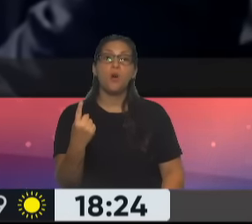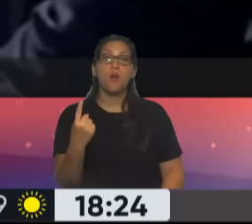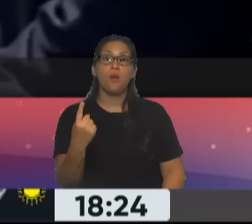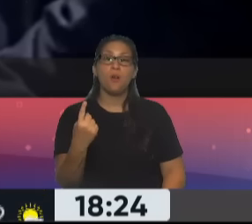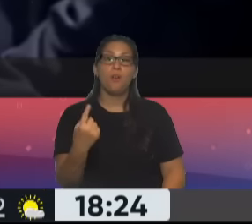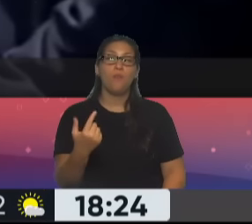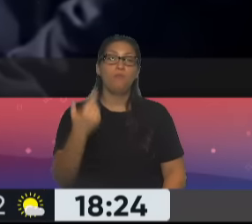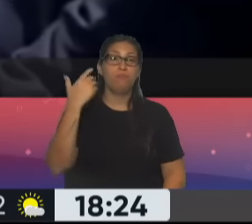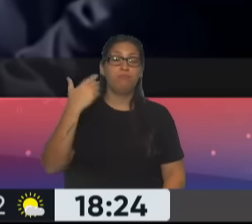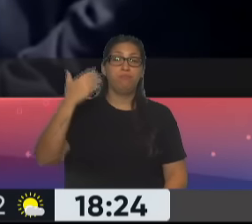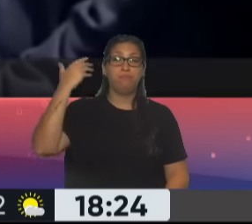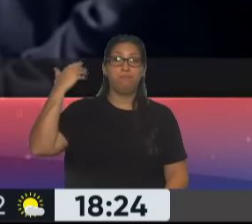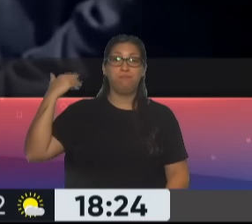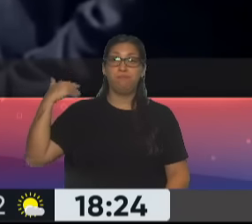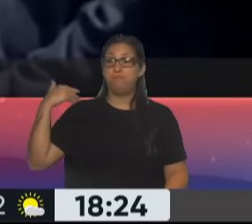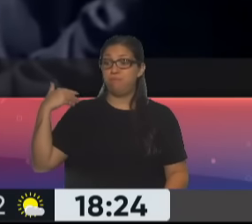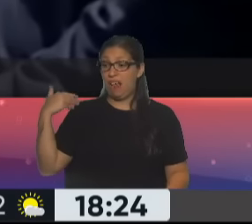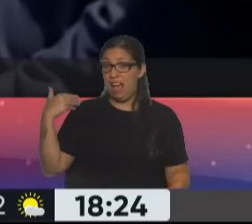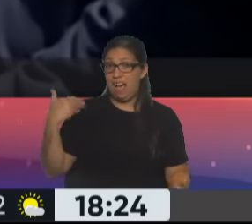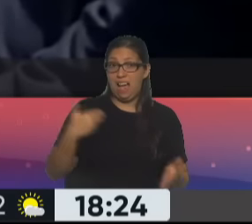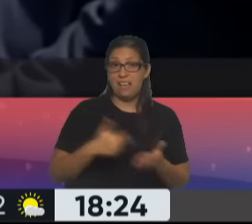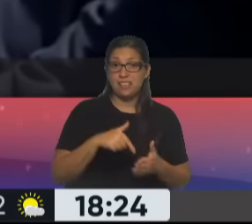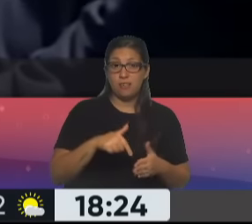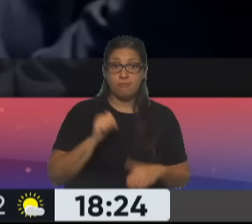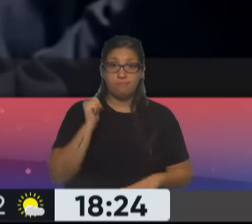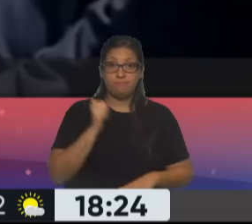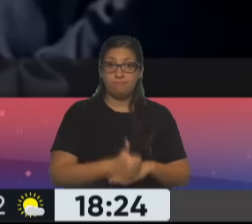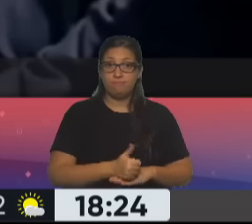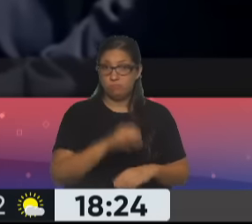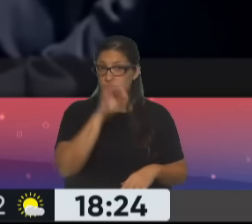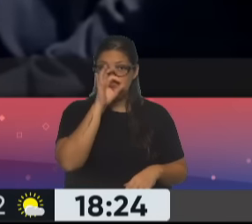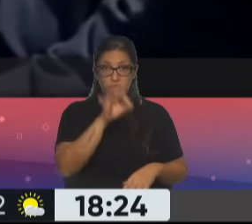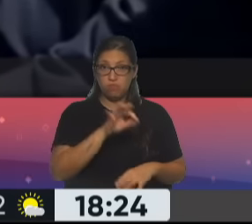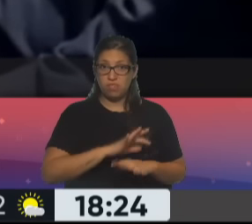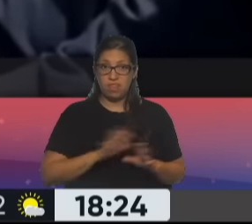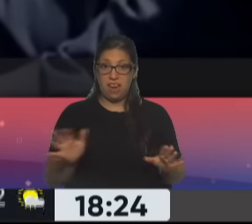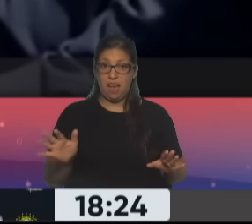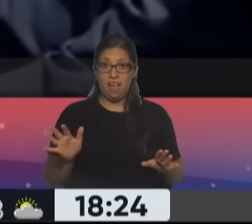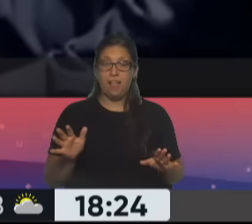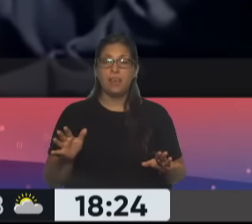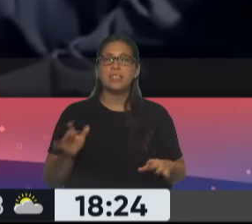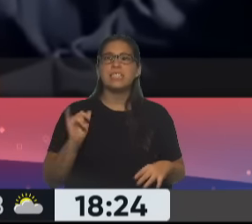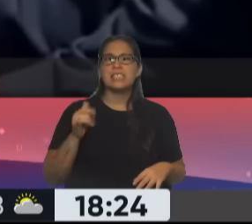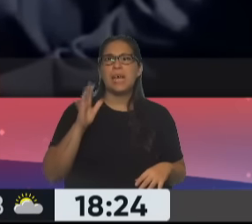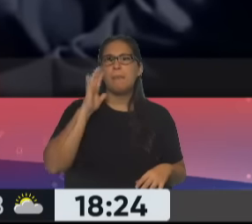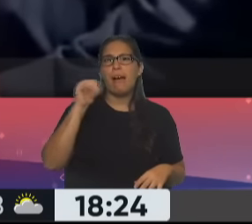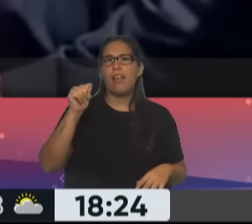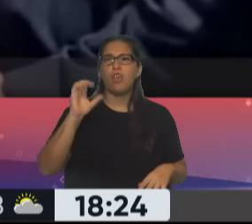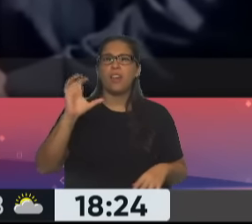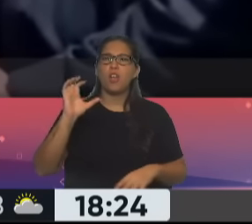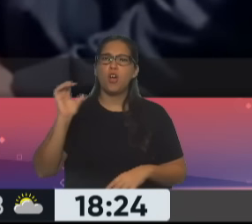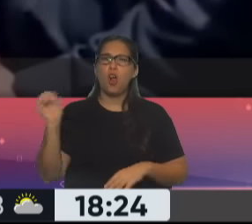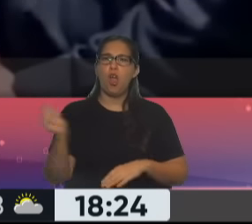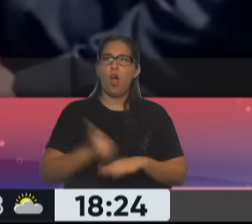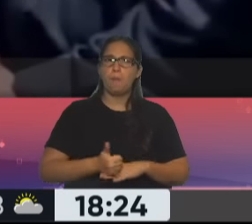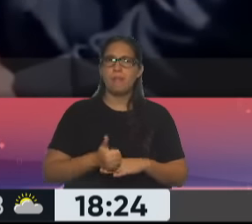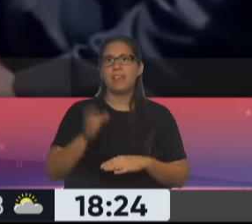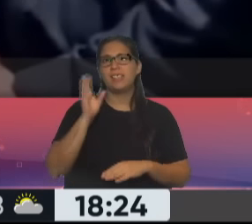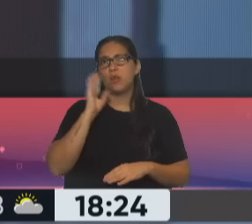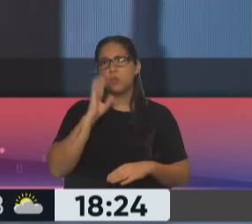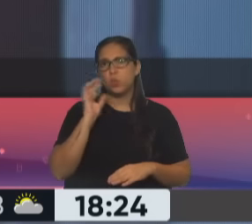ese momento no hubo funcionarios de ese rango. Sí, por ejemplo, el embajador en Colombia, que también era embajador de Estados